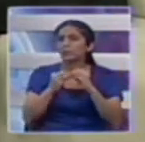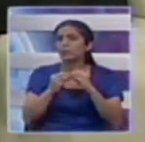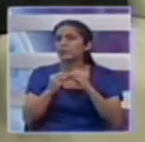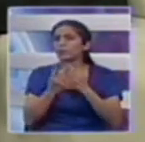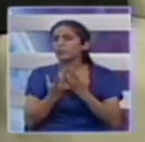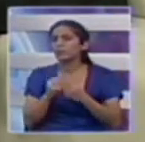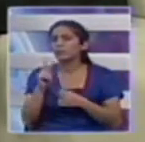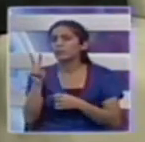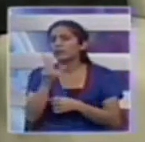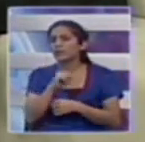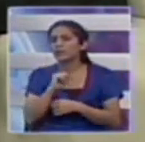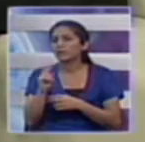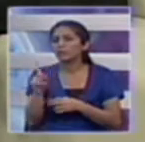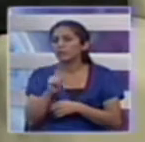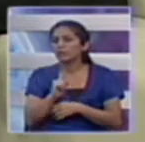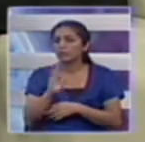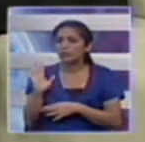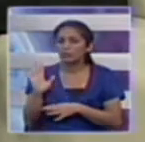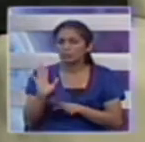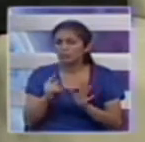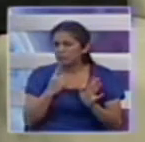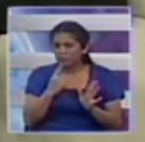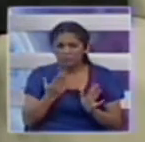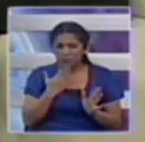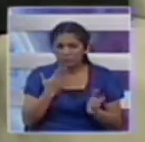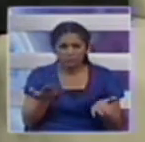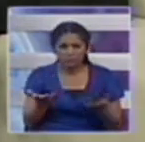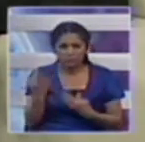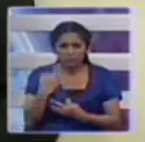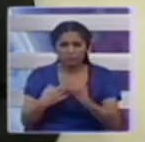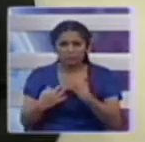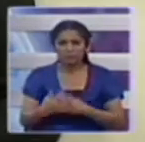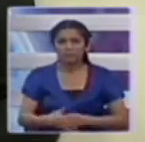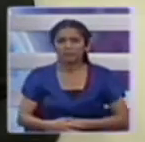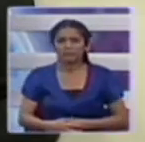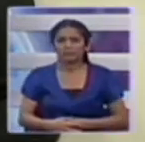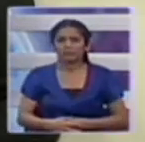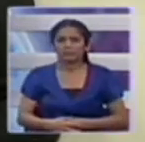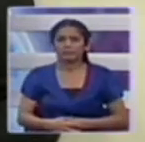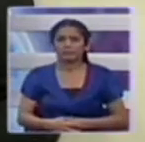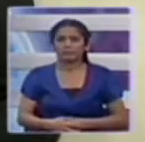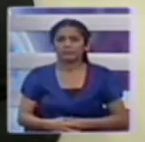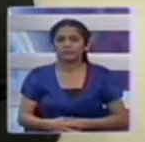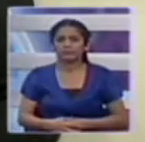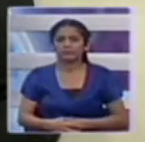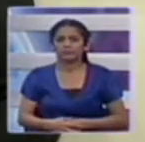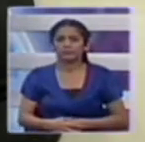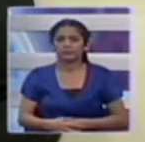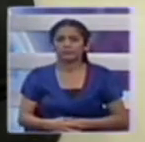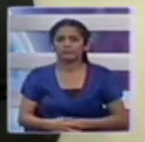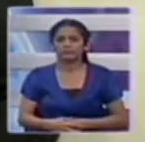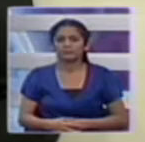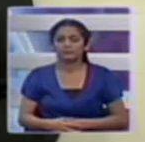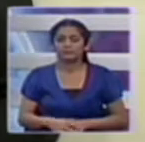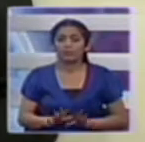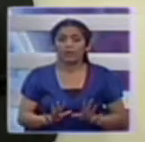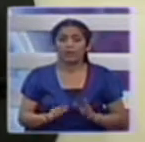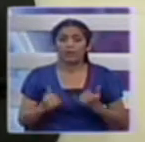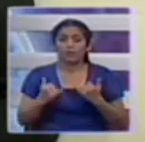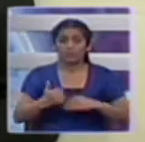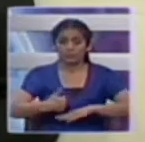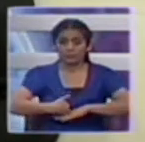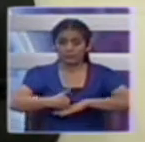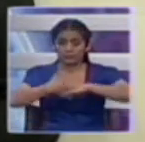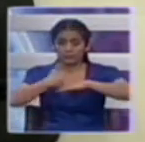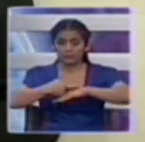están confundiendo las cosas. ¿Qué nos dice ante eso? Bueno, que las autoridades responsables del control y de la justicia